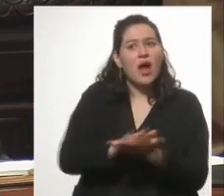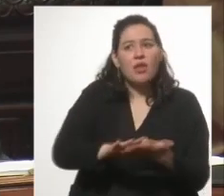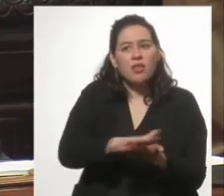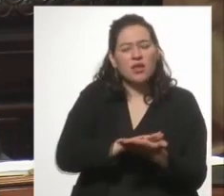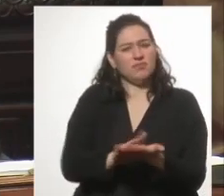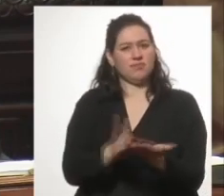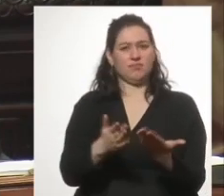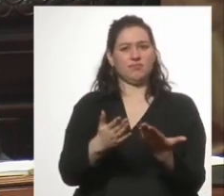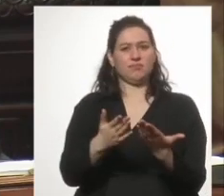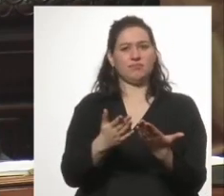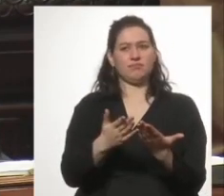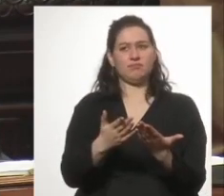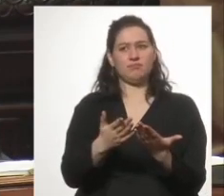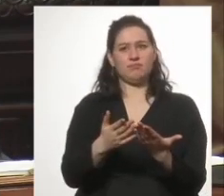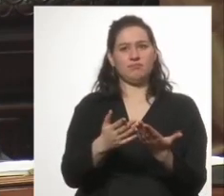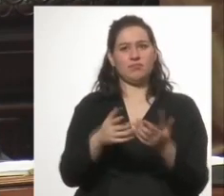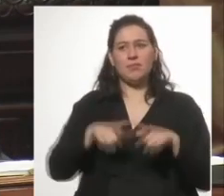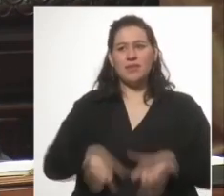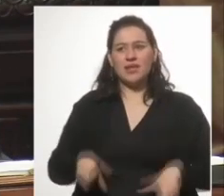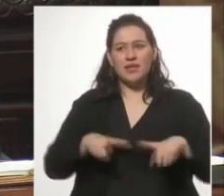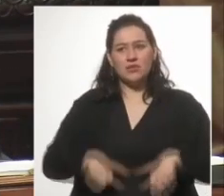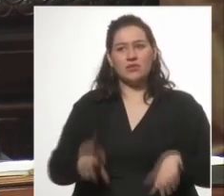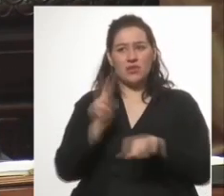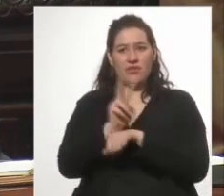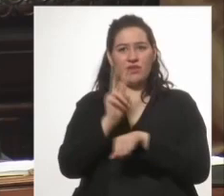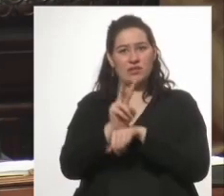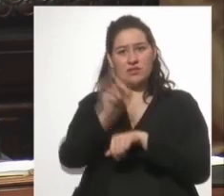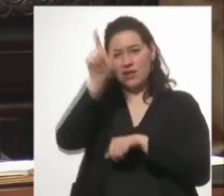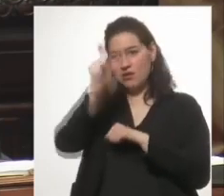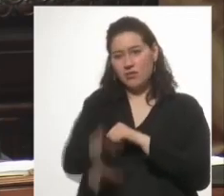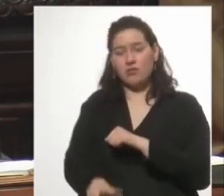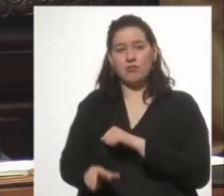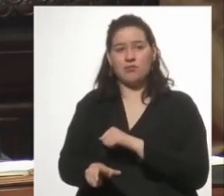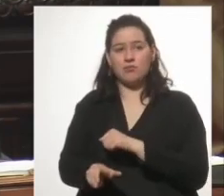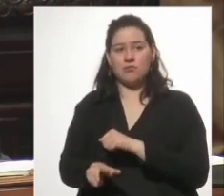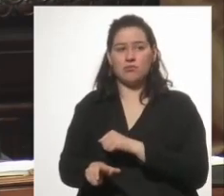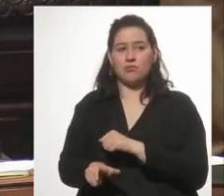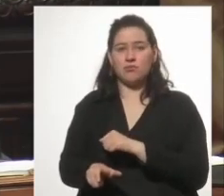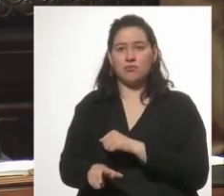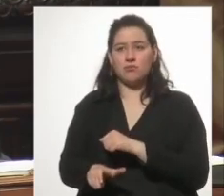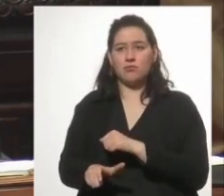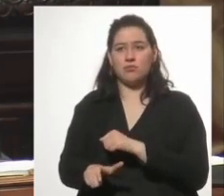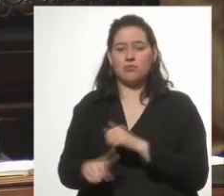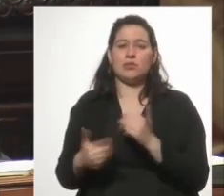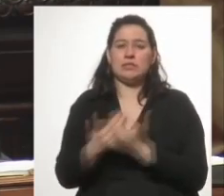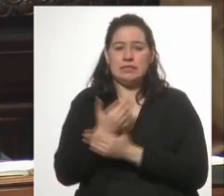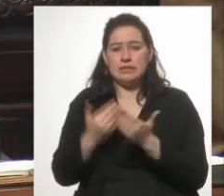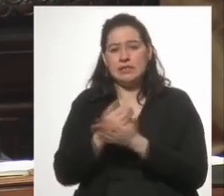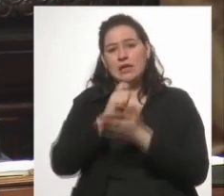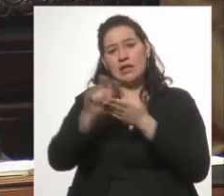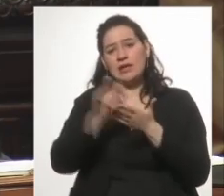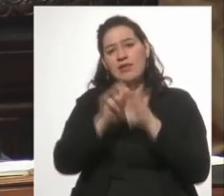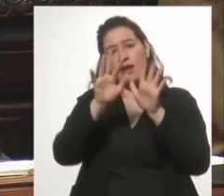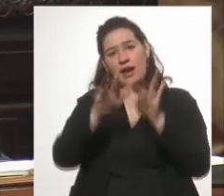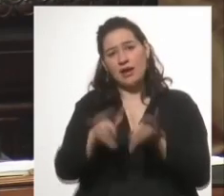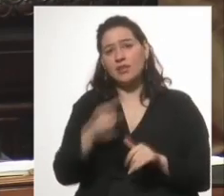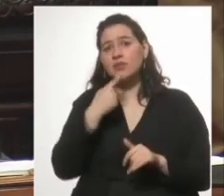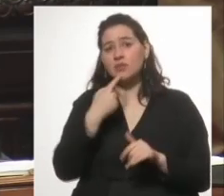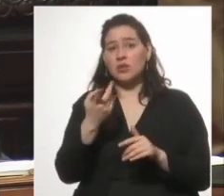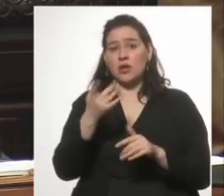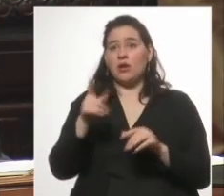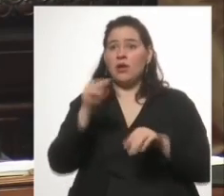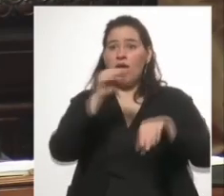el agonizante ministro de Defensa Nacional escribe una carta diciendo que él le